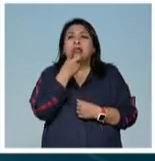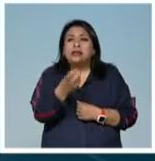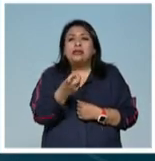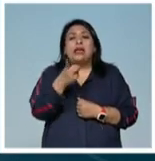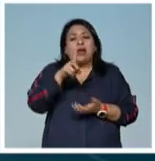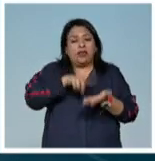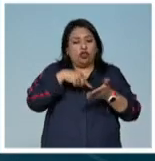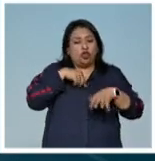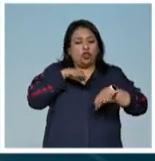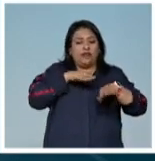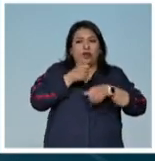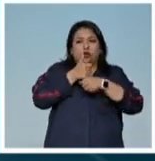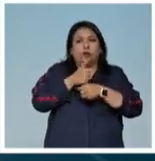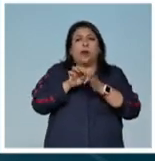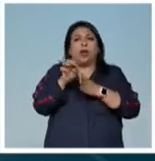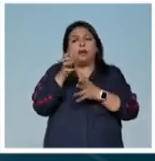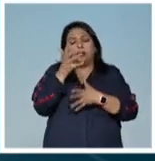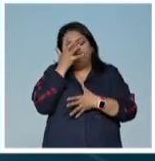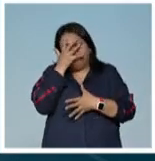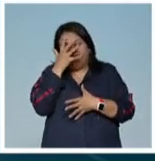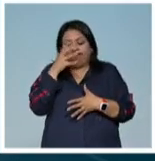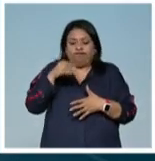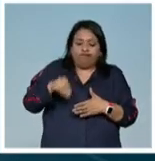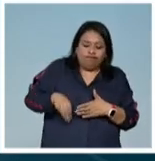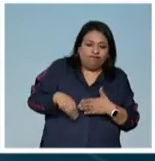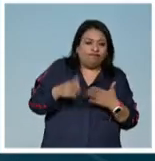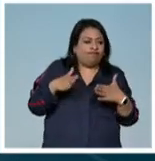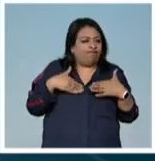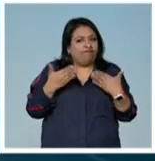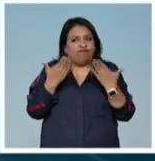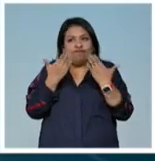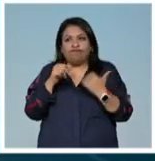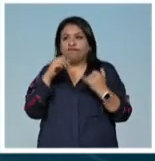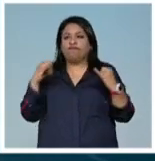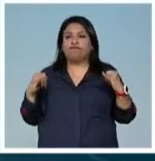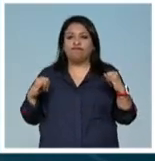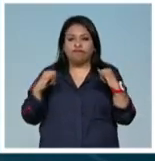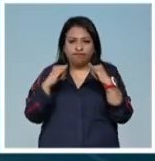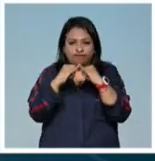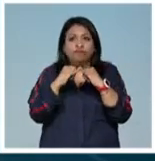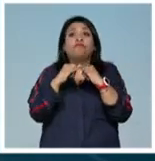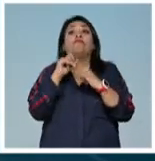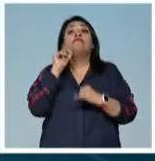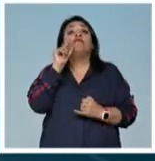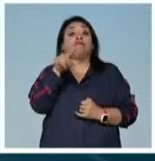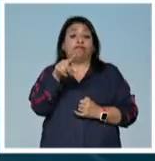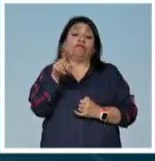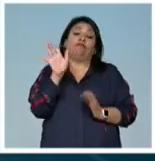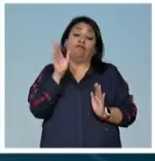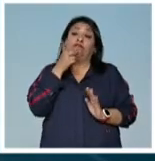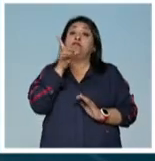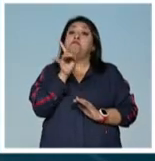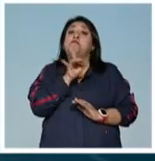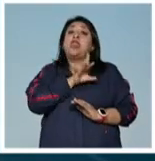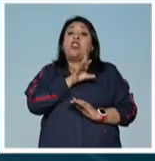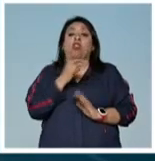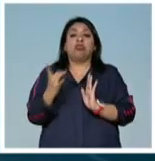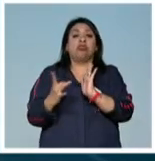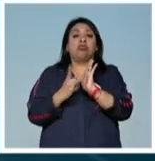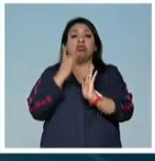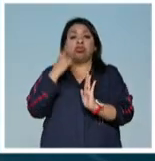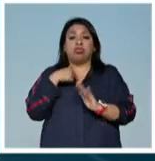el trabajo, como vergüenza, culpa o falta de confianza en las instituciones, y agregaría que el miedo a perder un